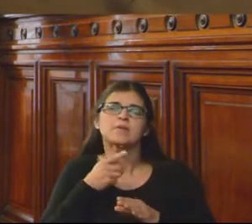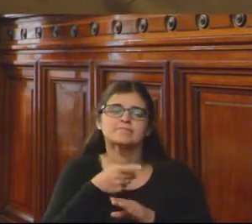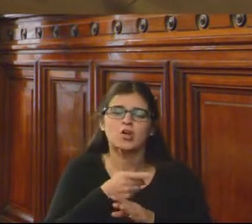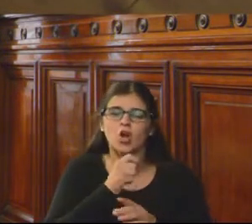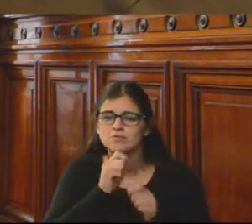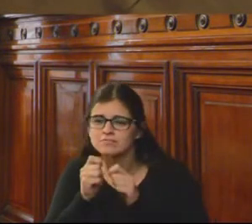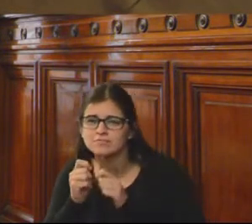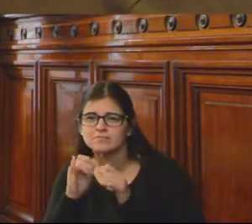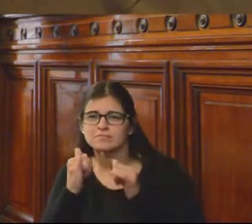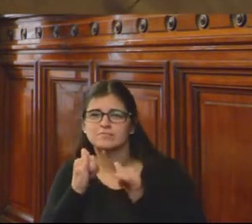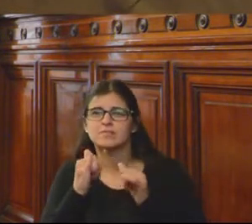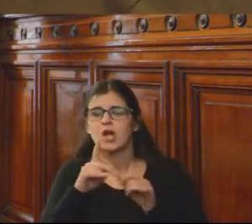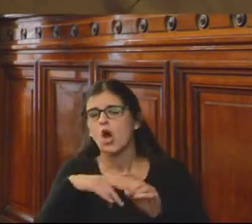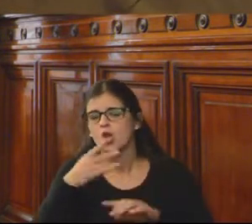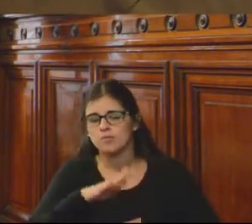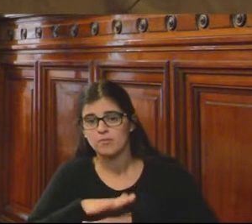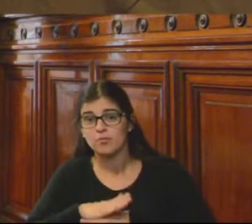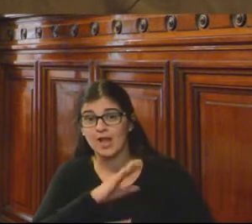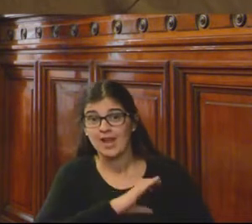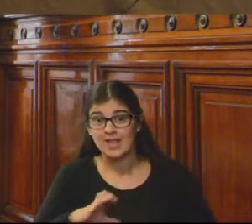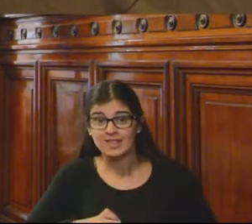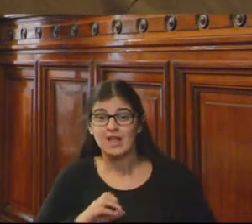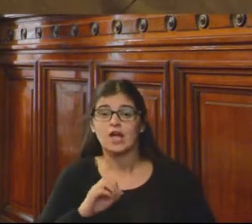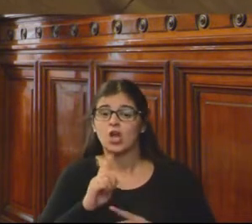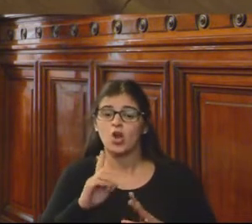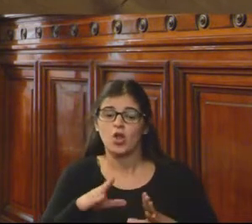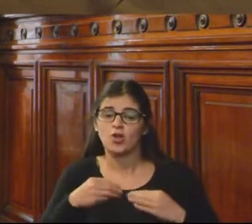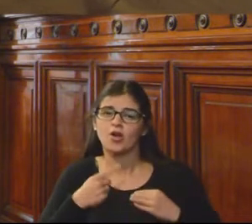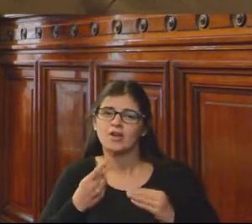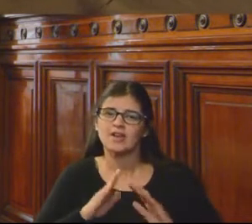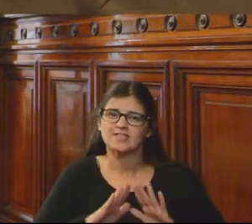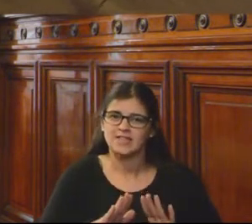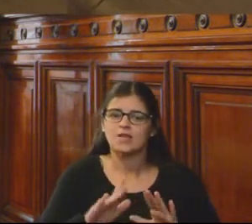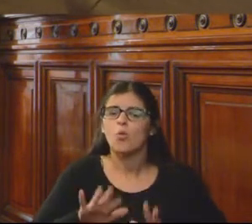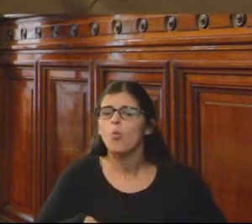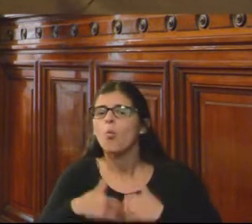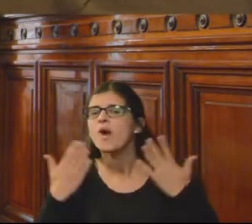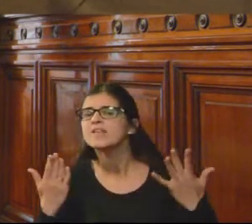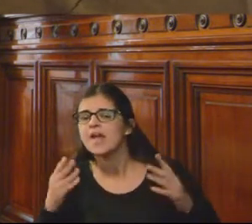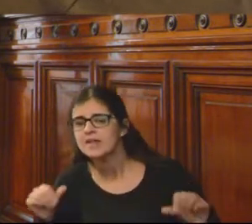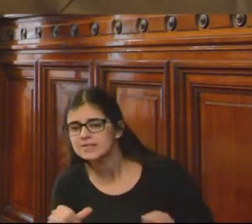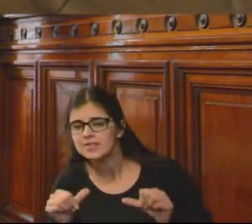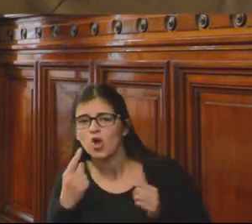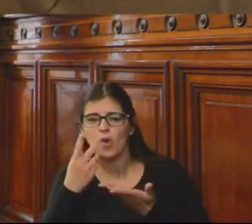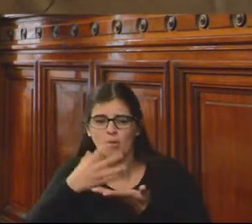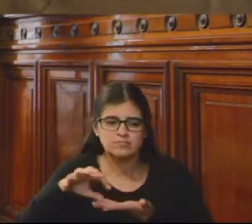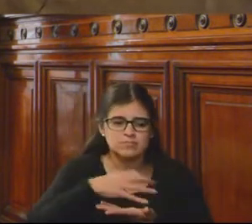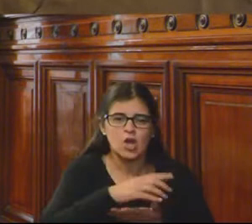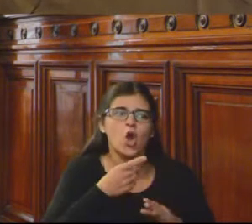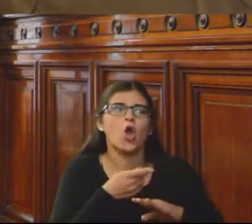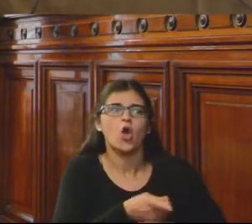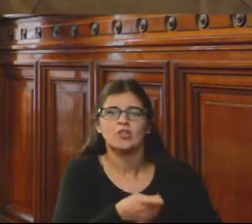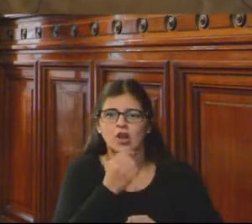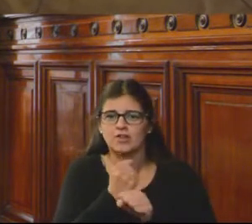hemos abordado en otros espacios. El Estado venezolano rechaza categóricamente cualquier acción dirigida contra los